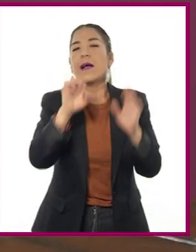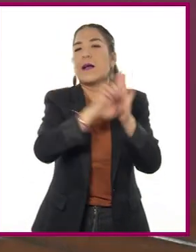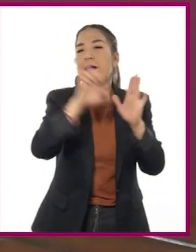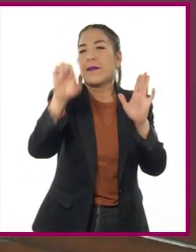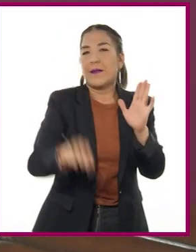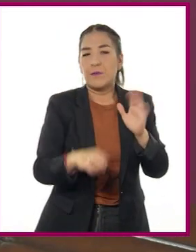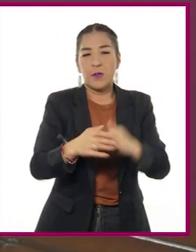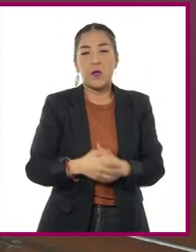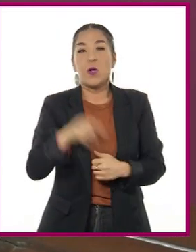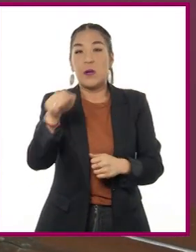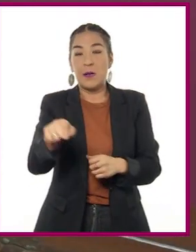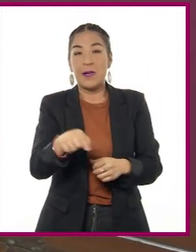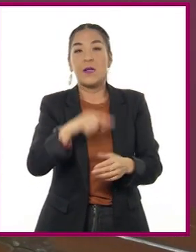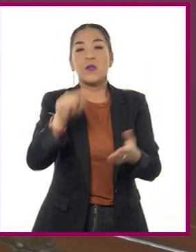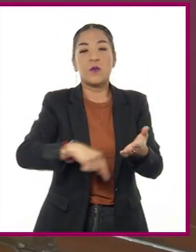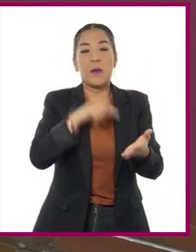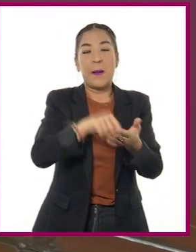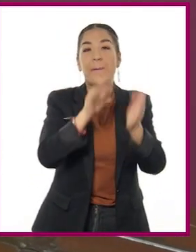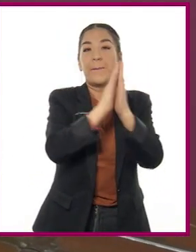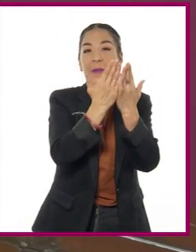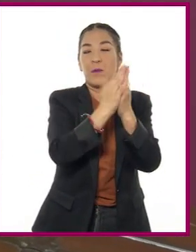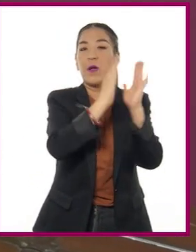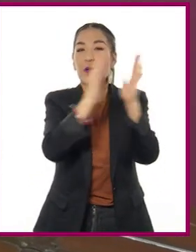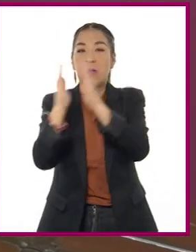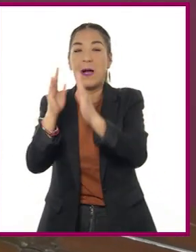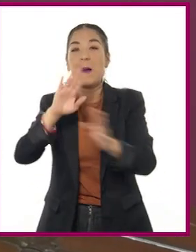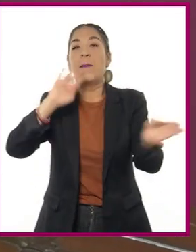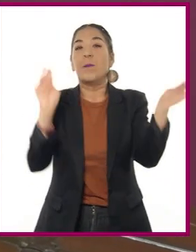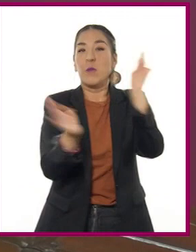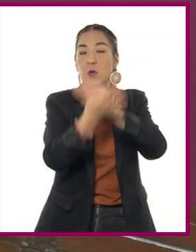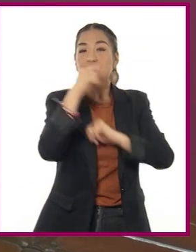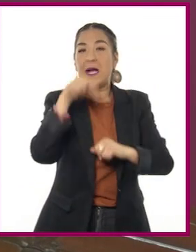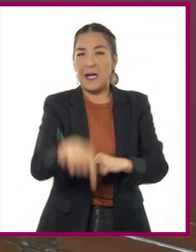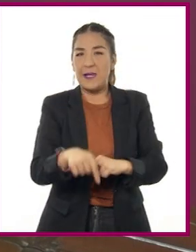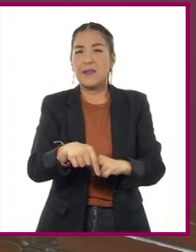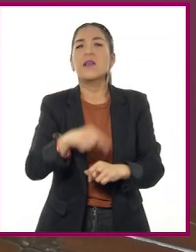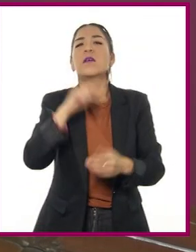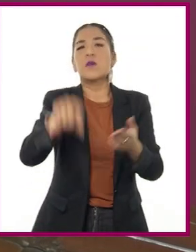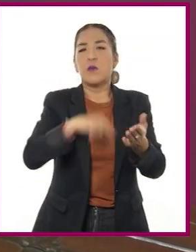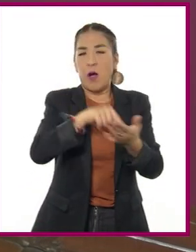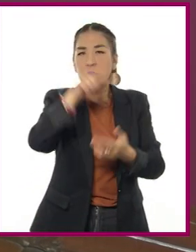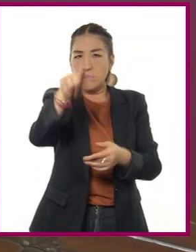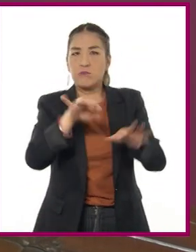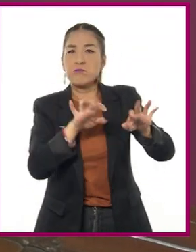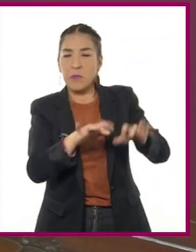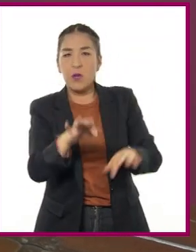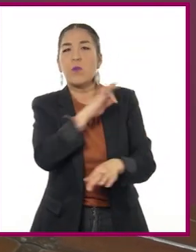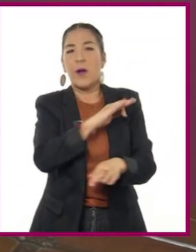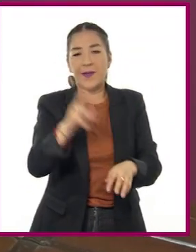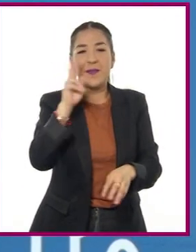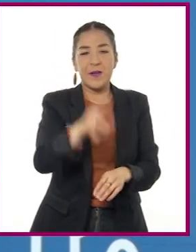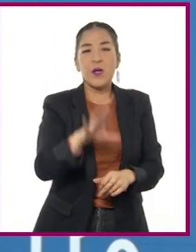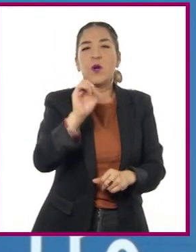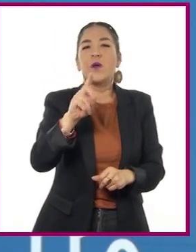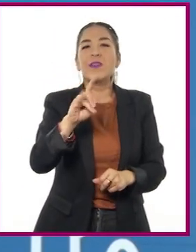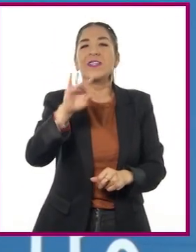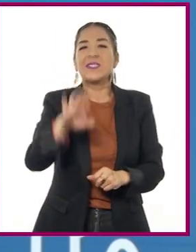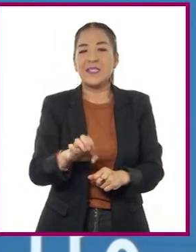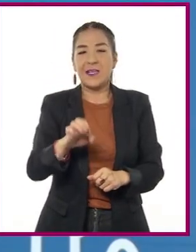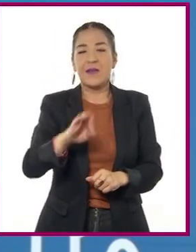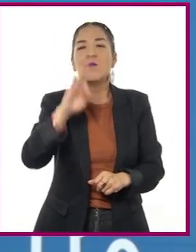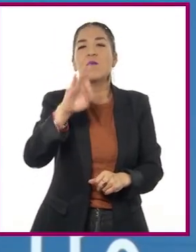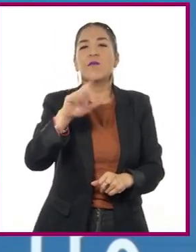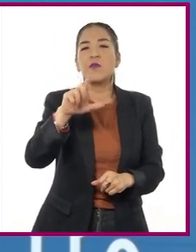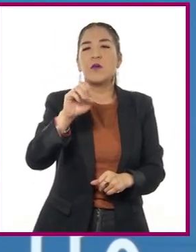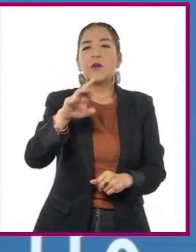ejemplo, en la página de la Biblioteca Digital Mundial pueden tener acceso a todo el Códice Florentino. Si